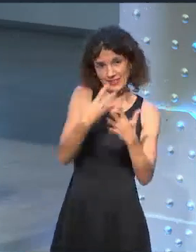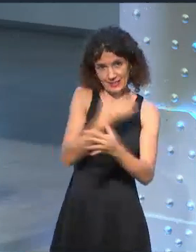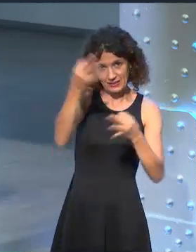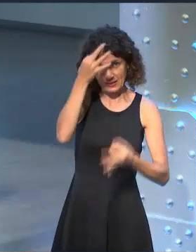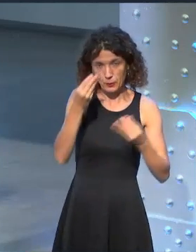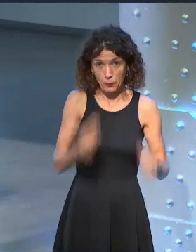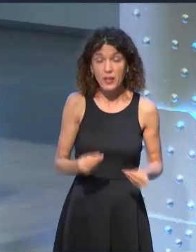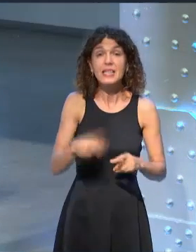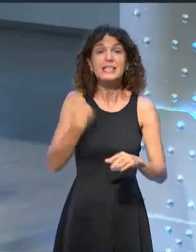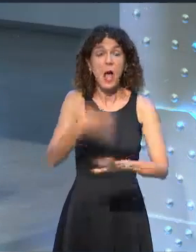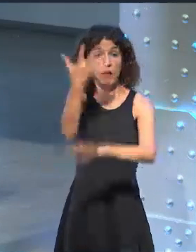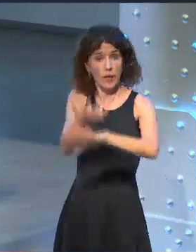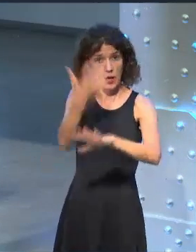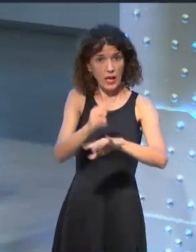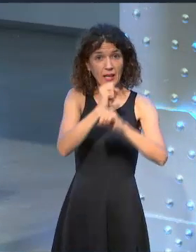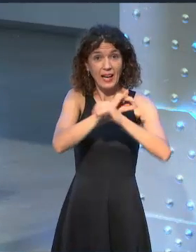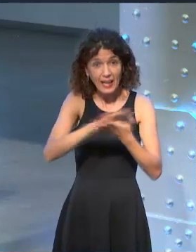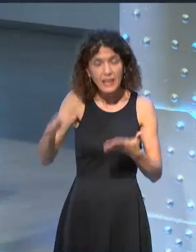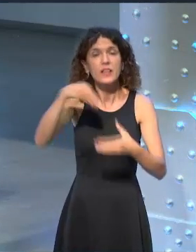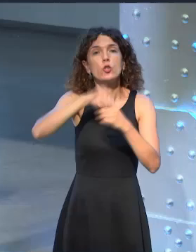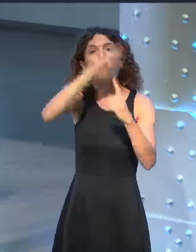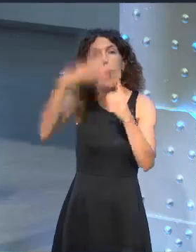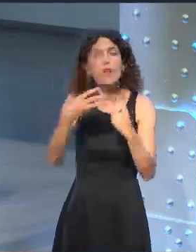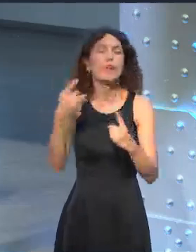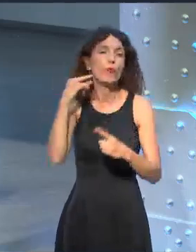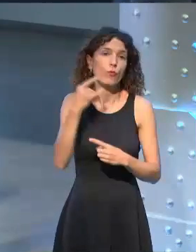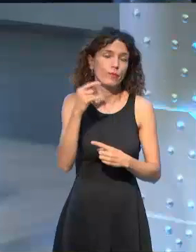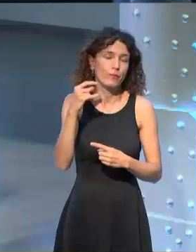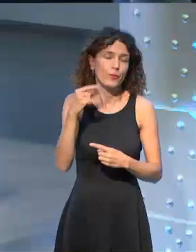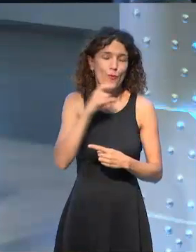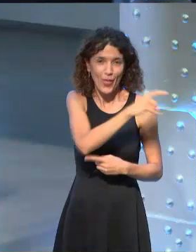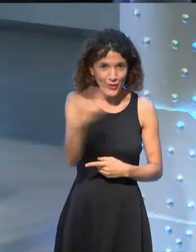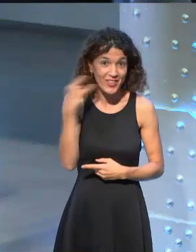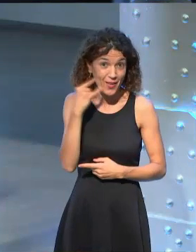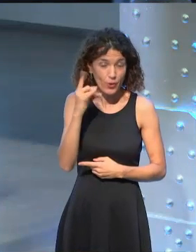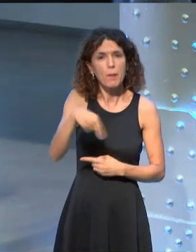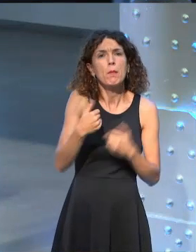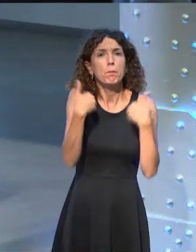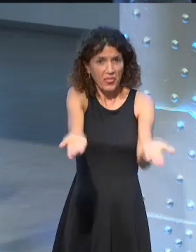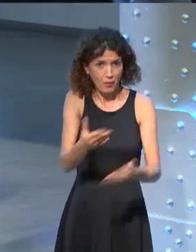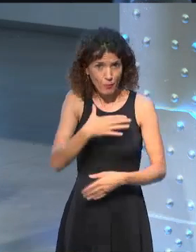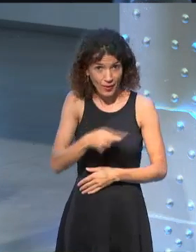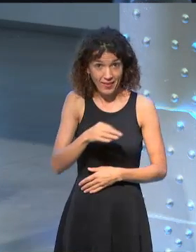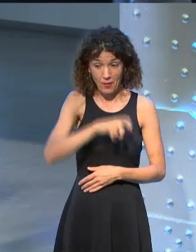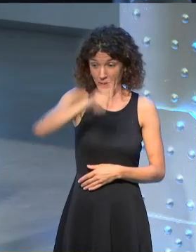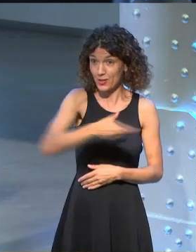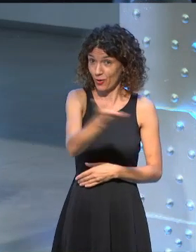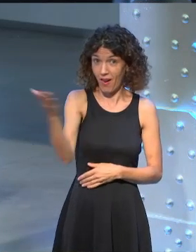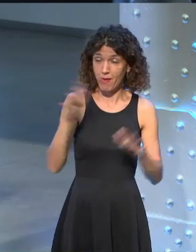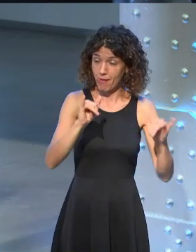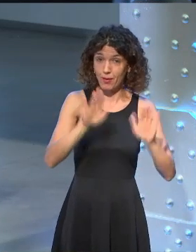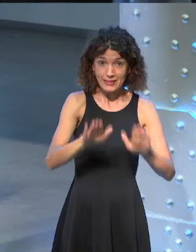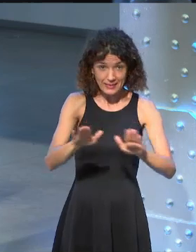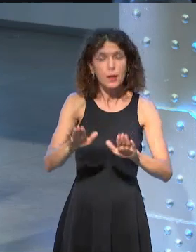podéis descargar gratuitamente desde la web de Fundación Telefónica y que además les van a regalar, ¿no?, a todos los que